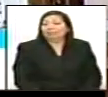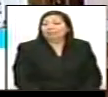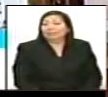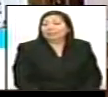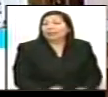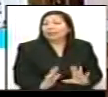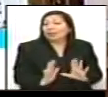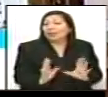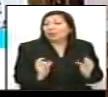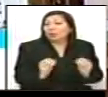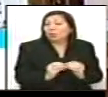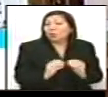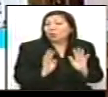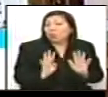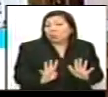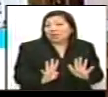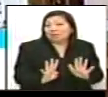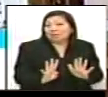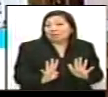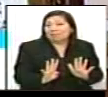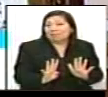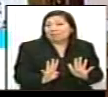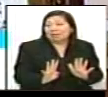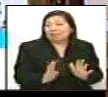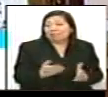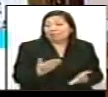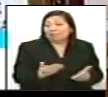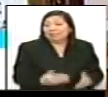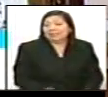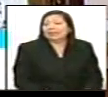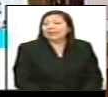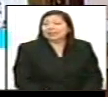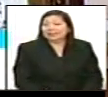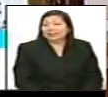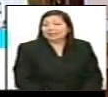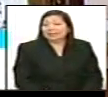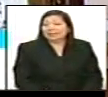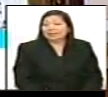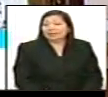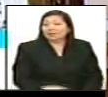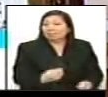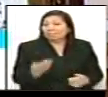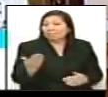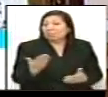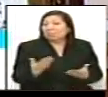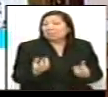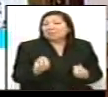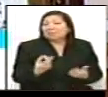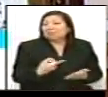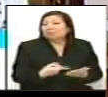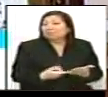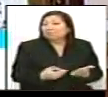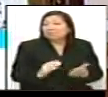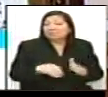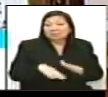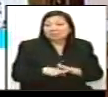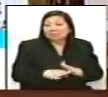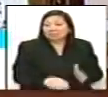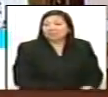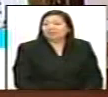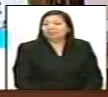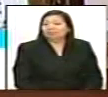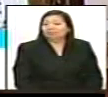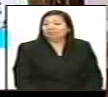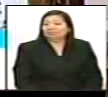10 congresistas sino 9, la pensarás un poco mejor a la hora de armar tu lista de parlamento, porque si no, entra el accesitario